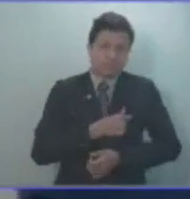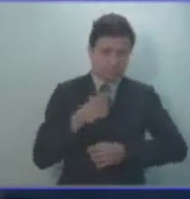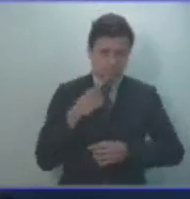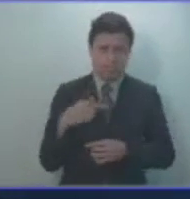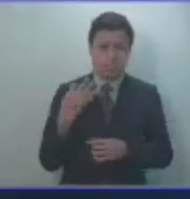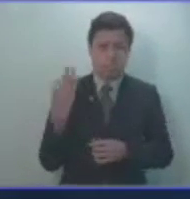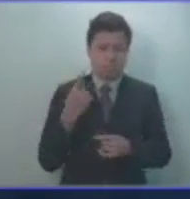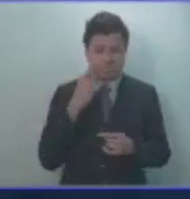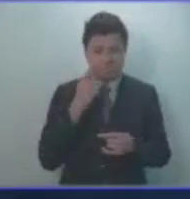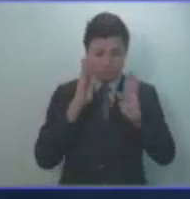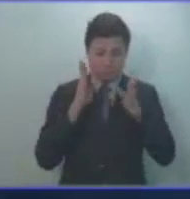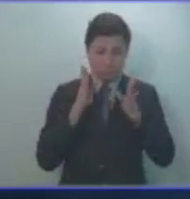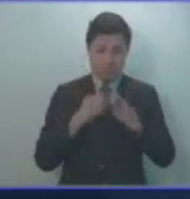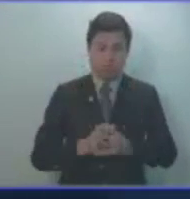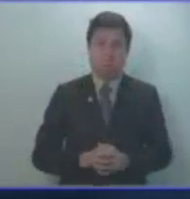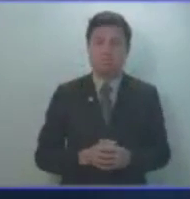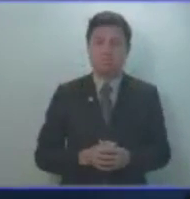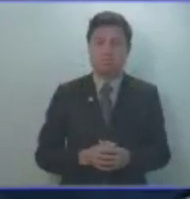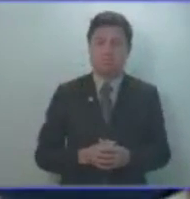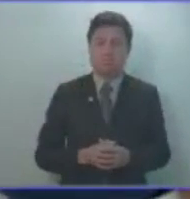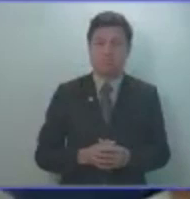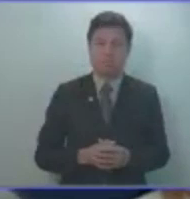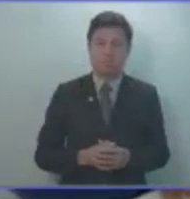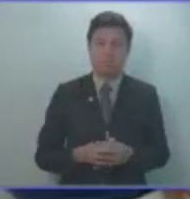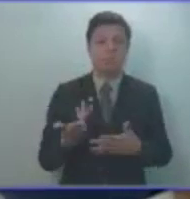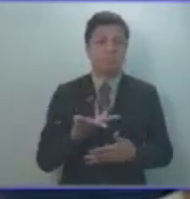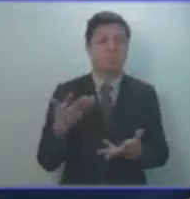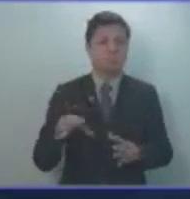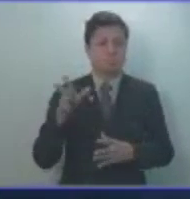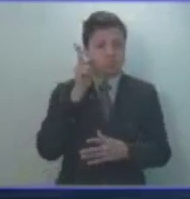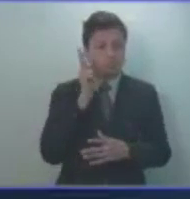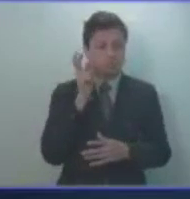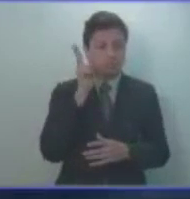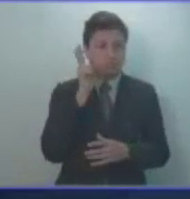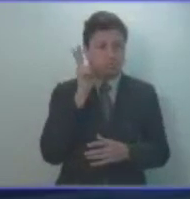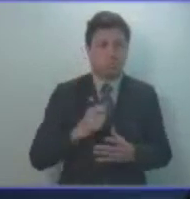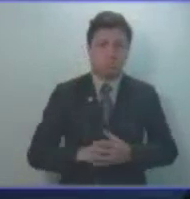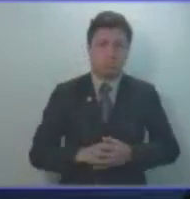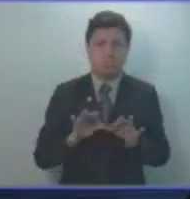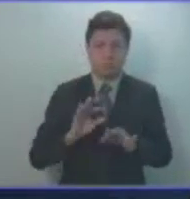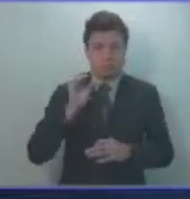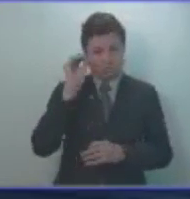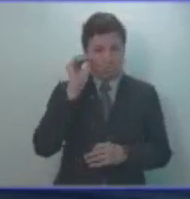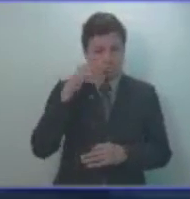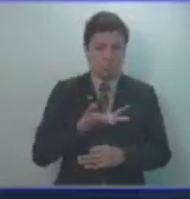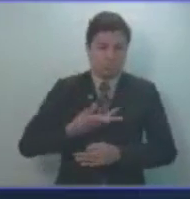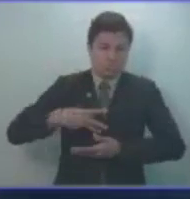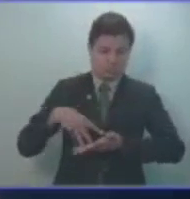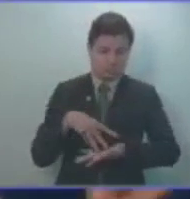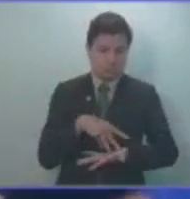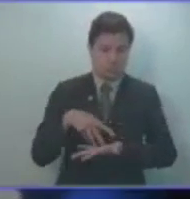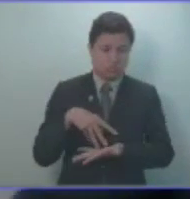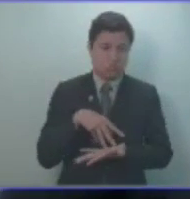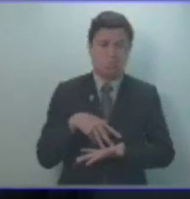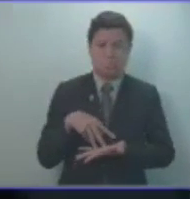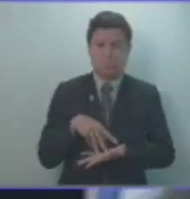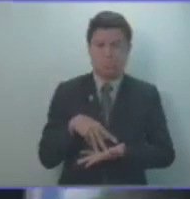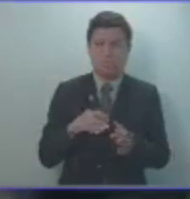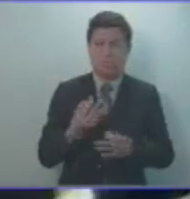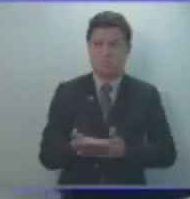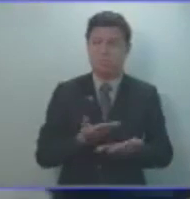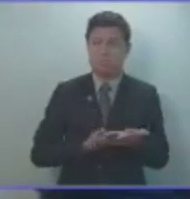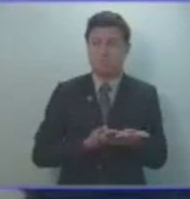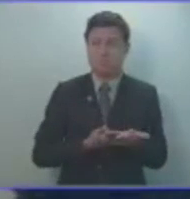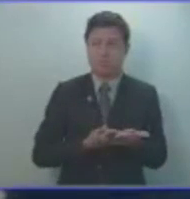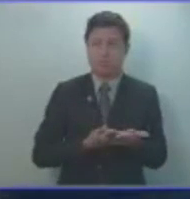atender las demandas. Escuchamos con atención las opiniones de la población, las